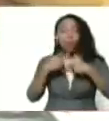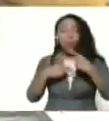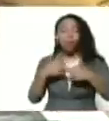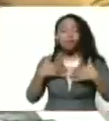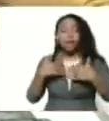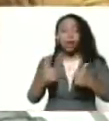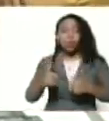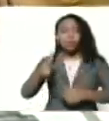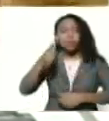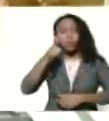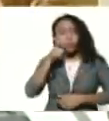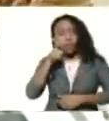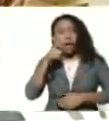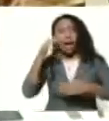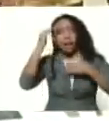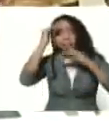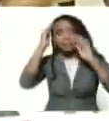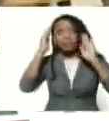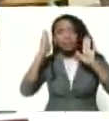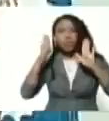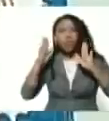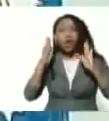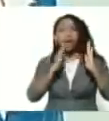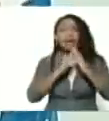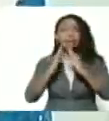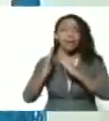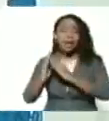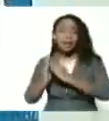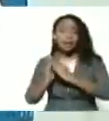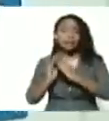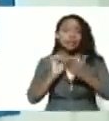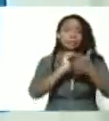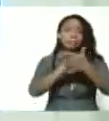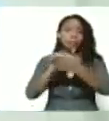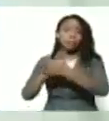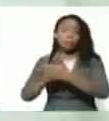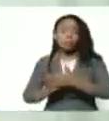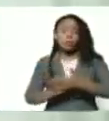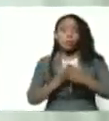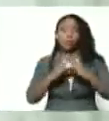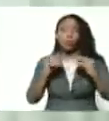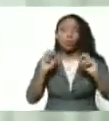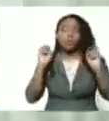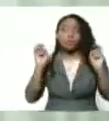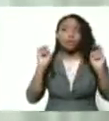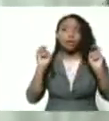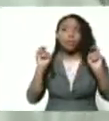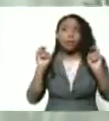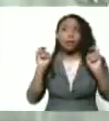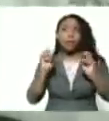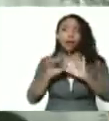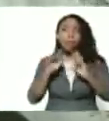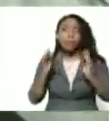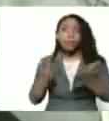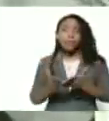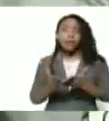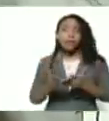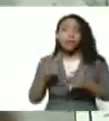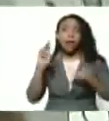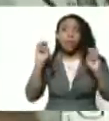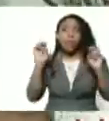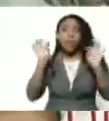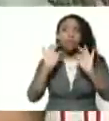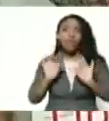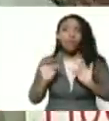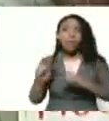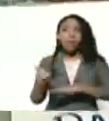la seguridad, como la atención, el casa a casa, ahorita mismo en la lucha contra el tema de la pandemia, la organización de la nueva forma